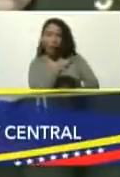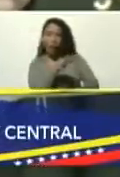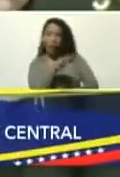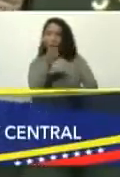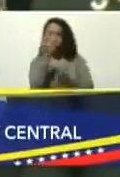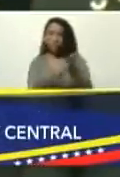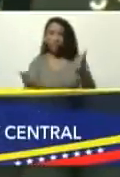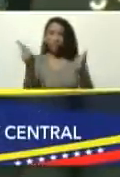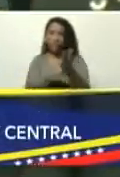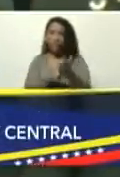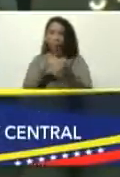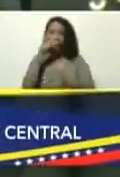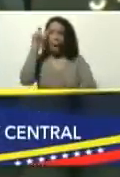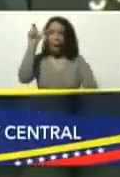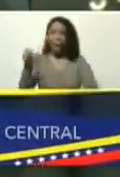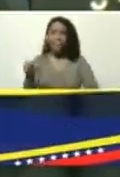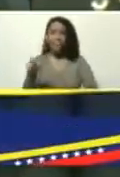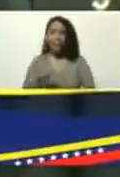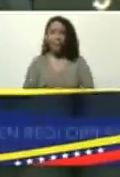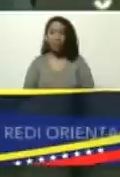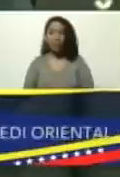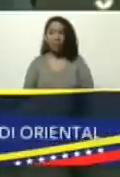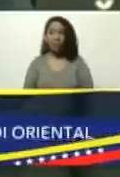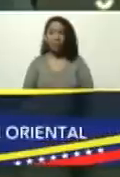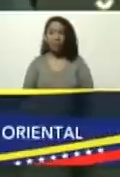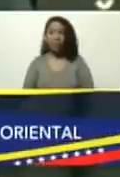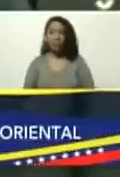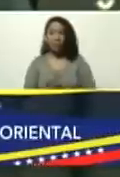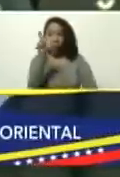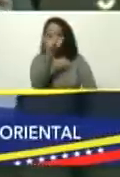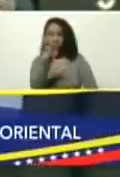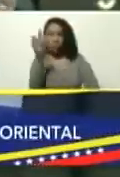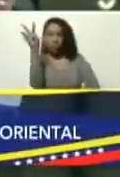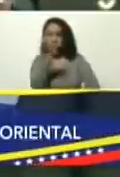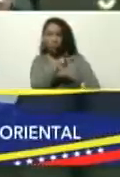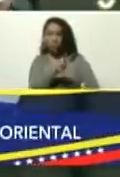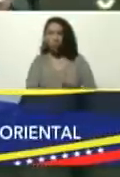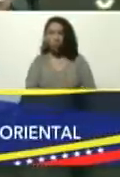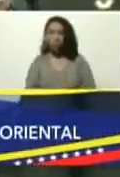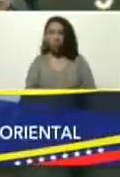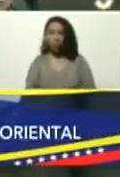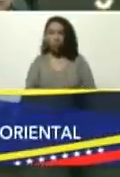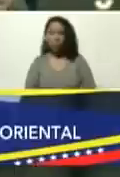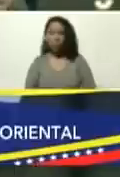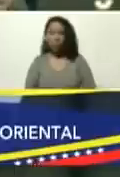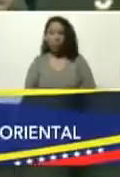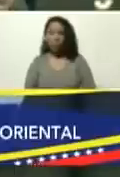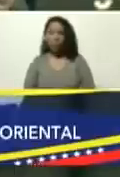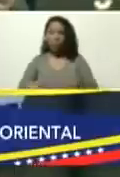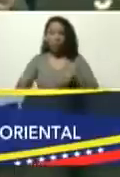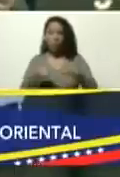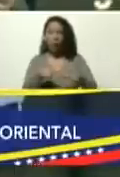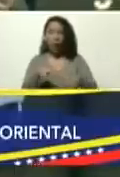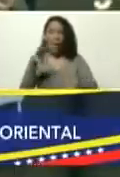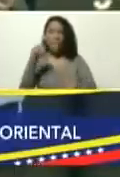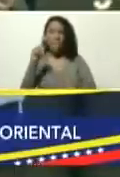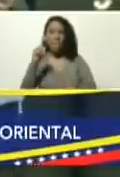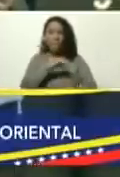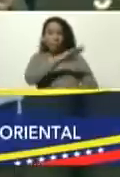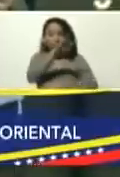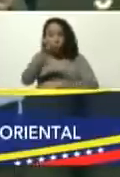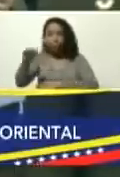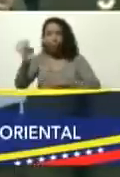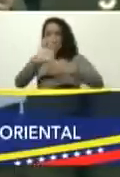general Alfredo Parra Yarza, Guayana. En la región marítima